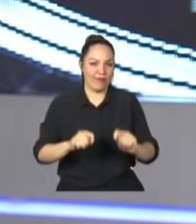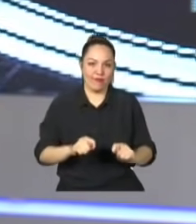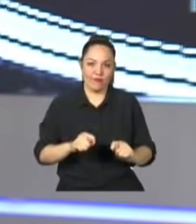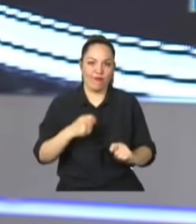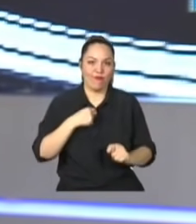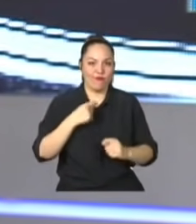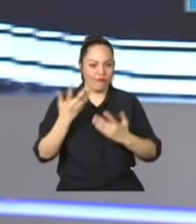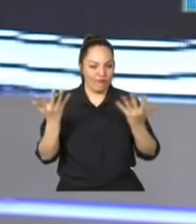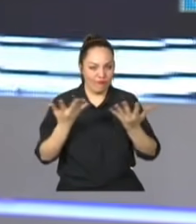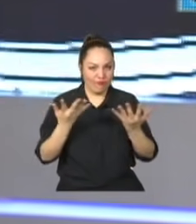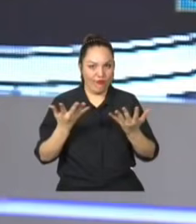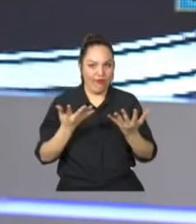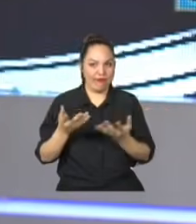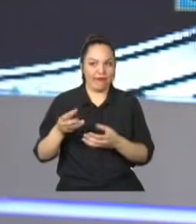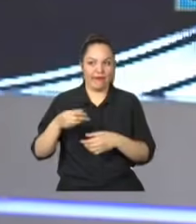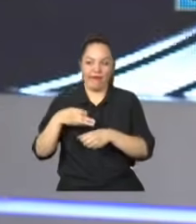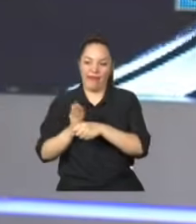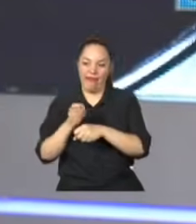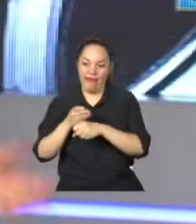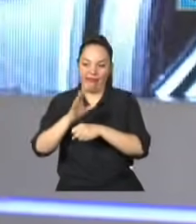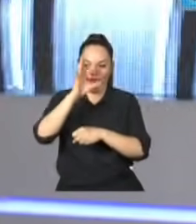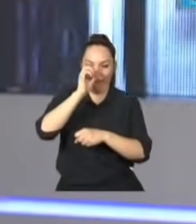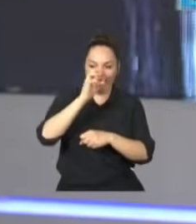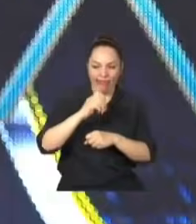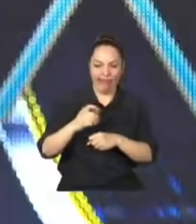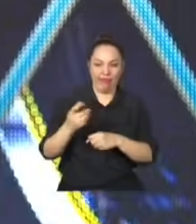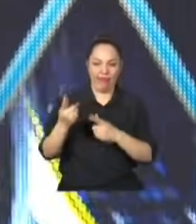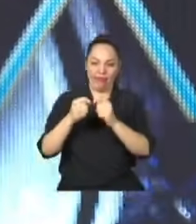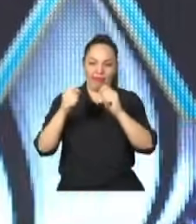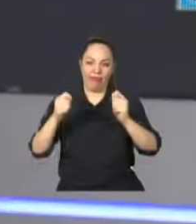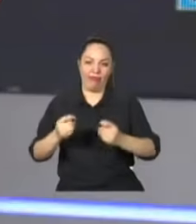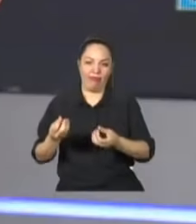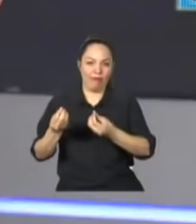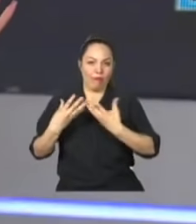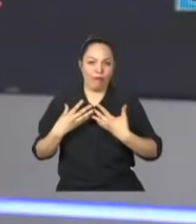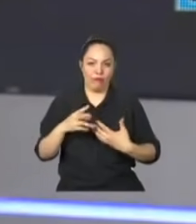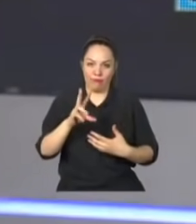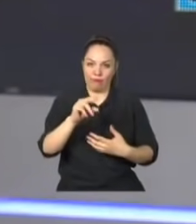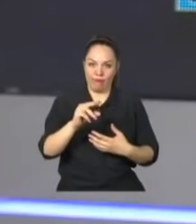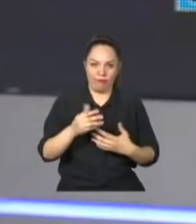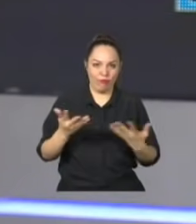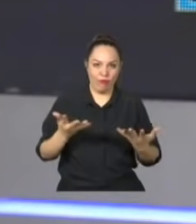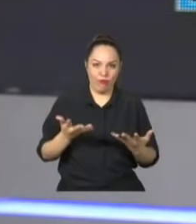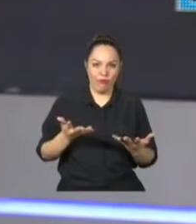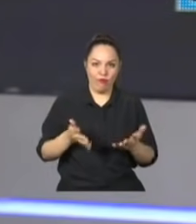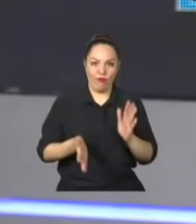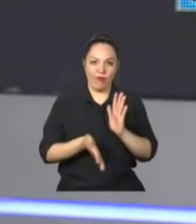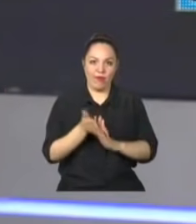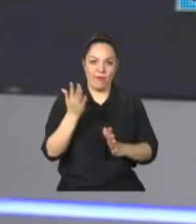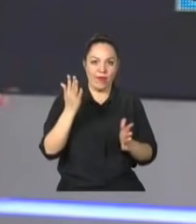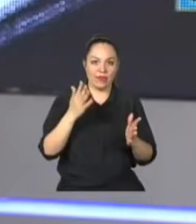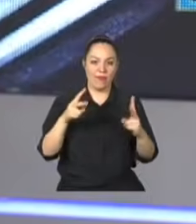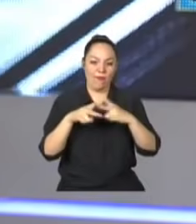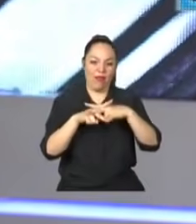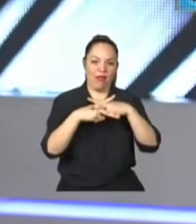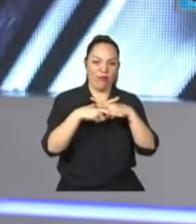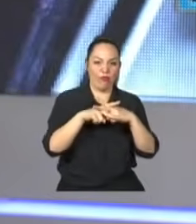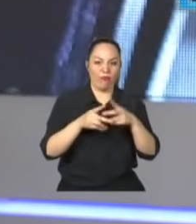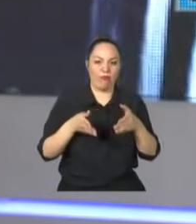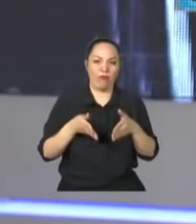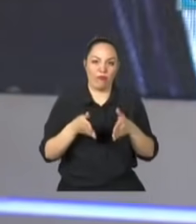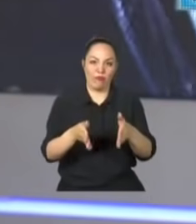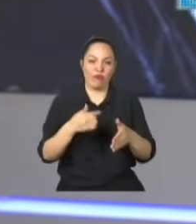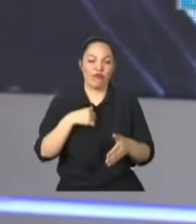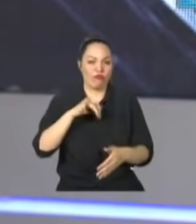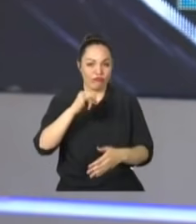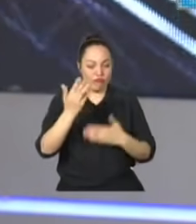ni haciendo reír a los demás, ni mucho menos moviéndome en los pasillos. Yo sí